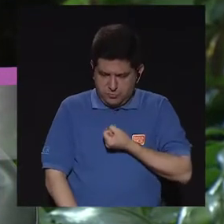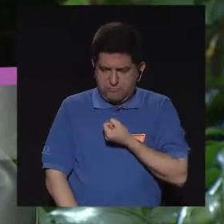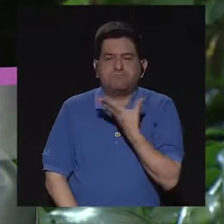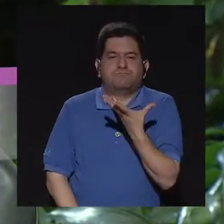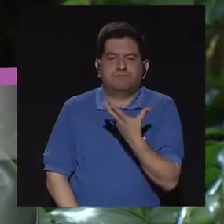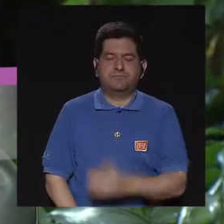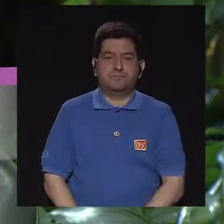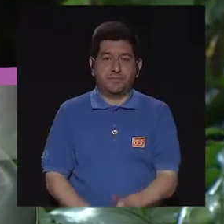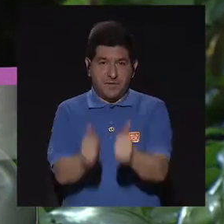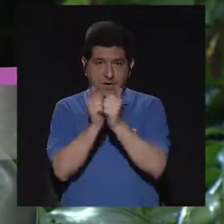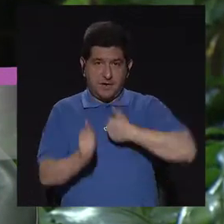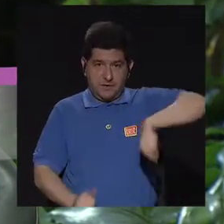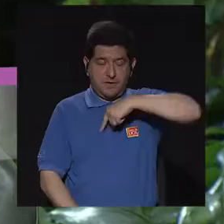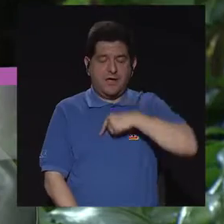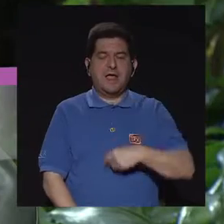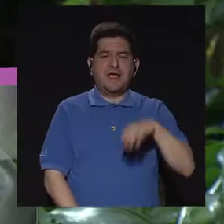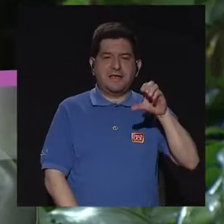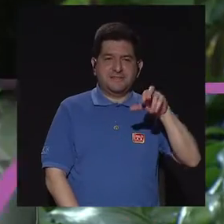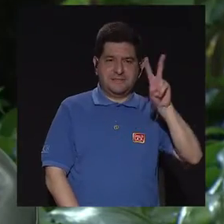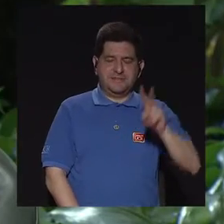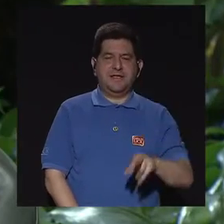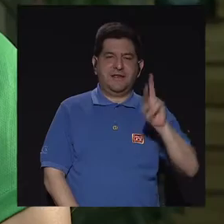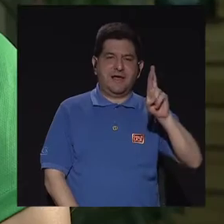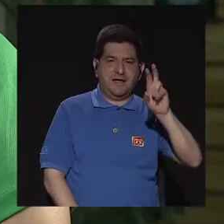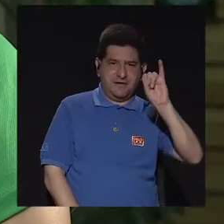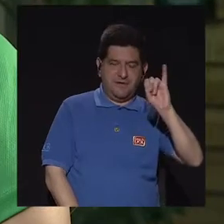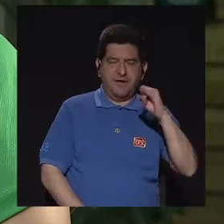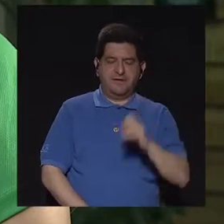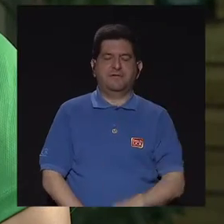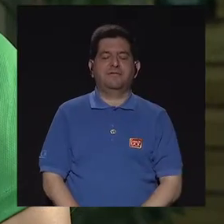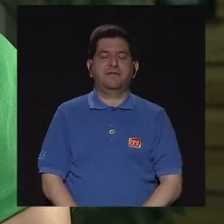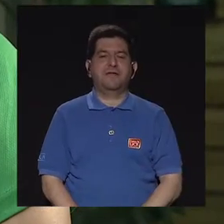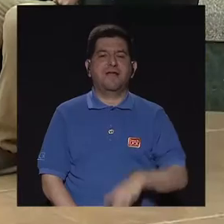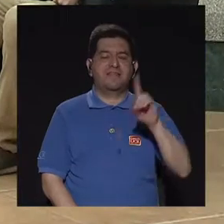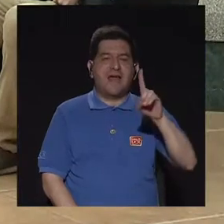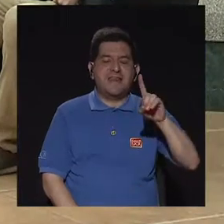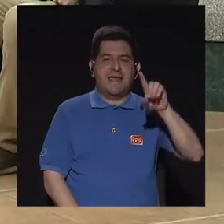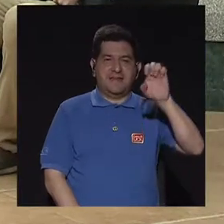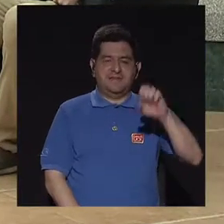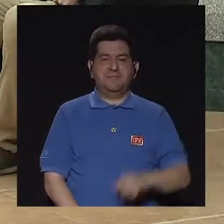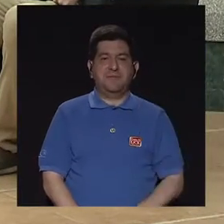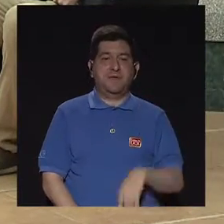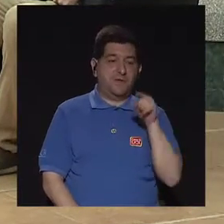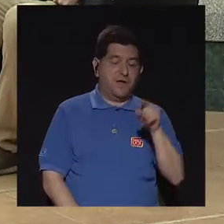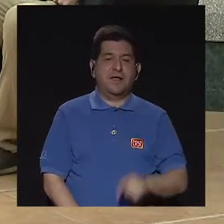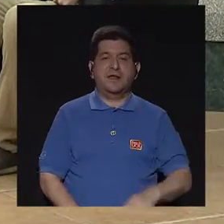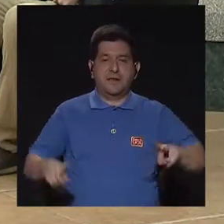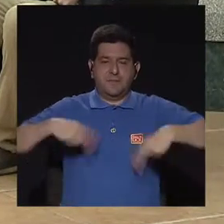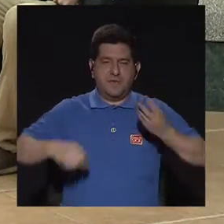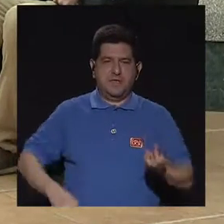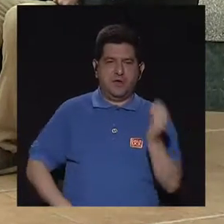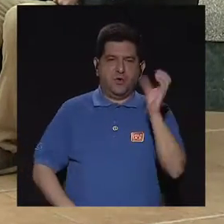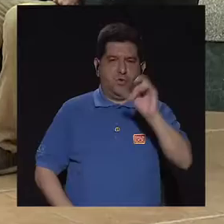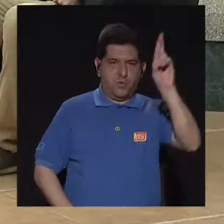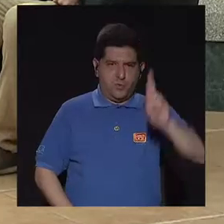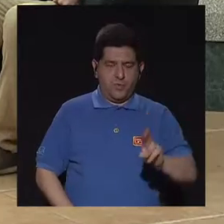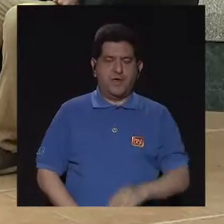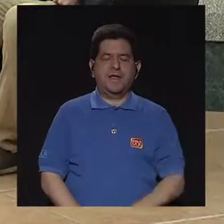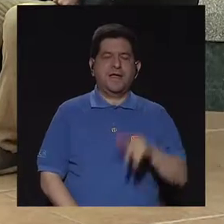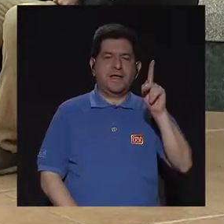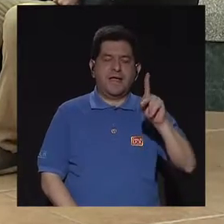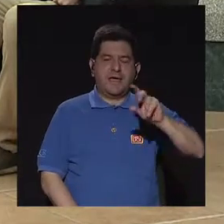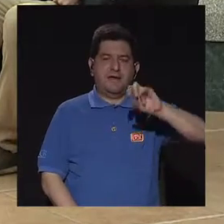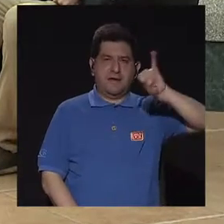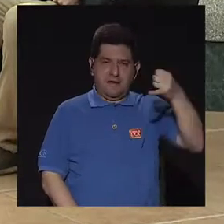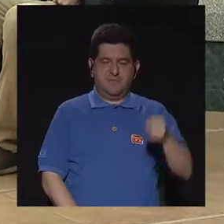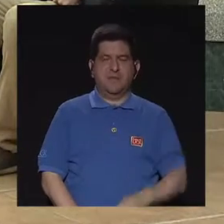jóvenes. Para ello nos acompaña Cristina Villalta de Rally Internacional, Daniel Escambilla de Vida Joven Costa Rica y Keiner